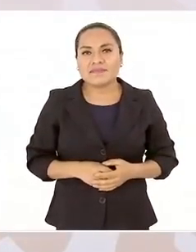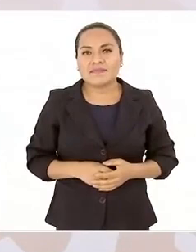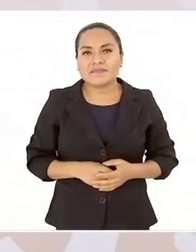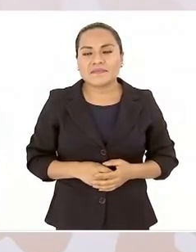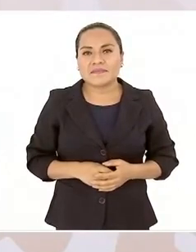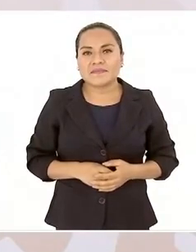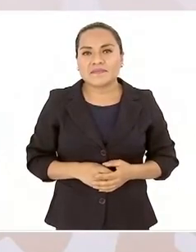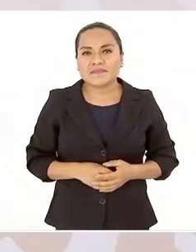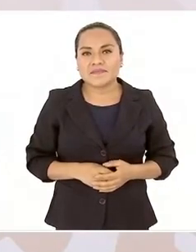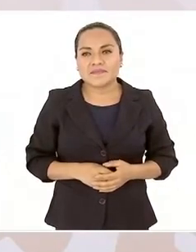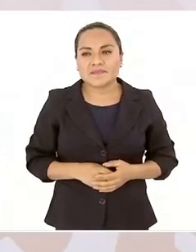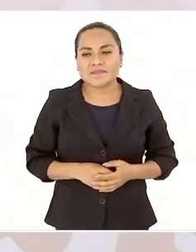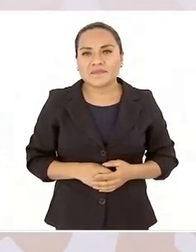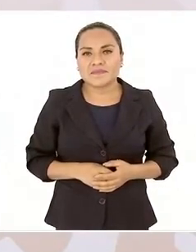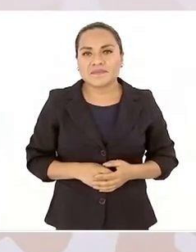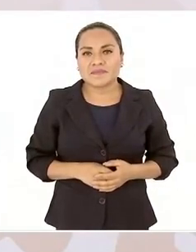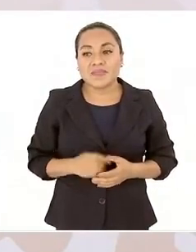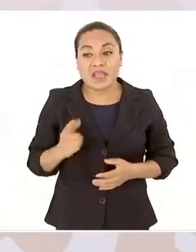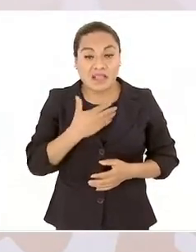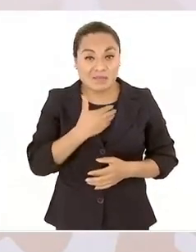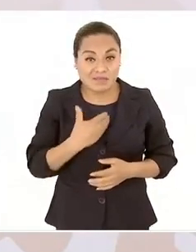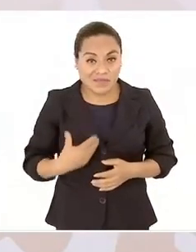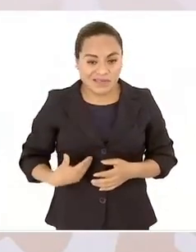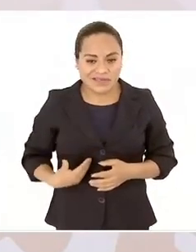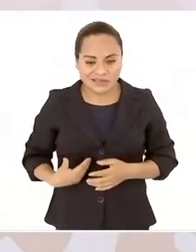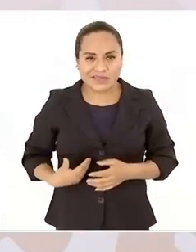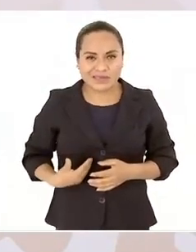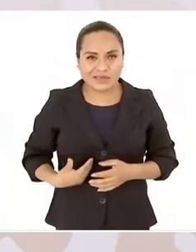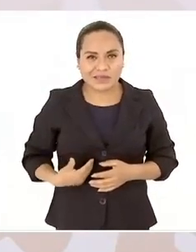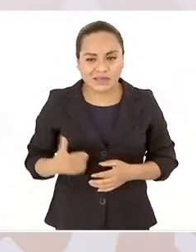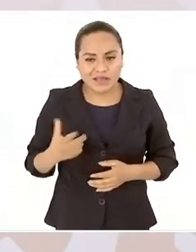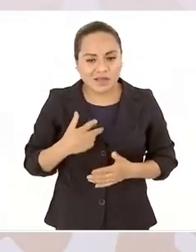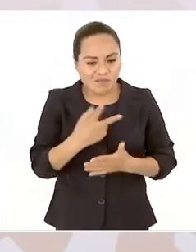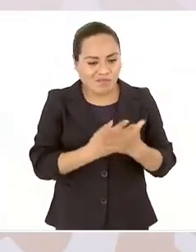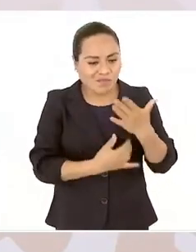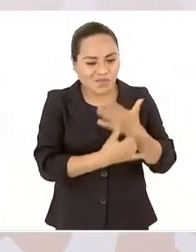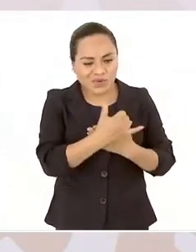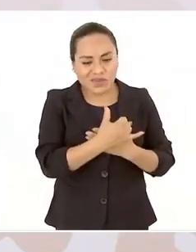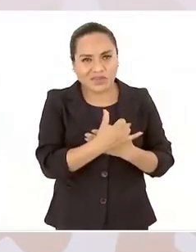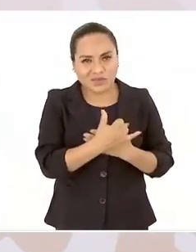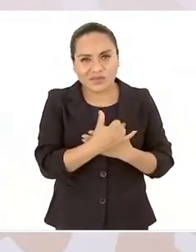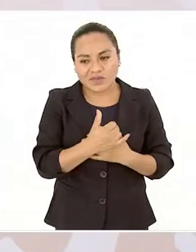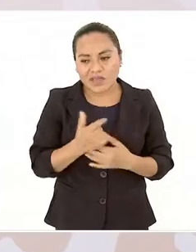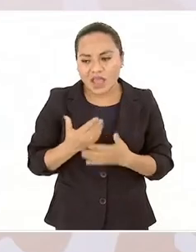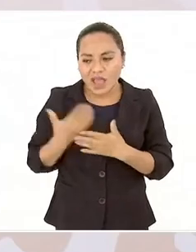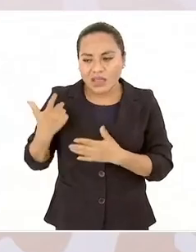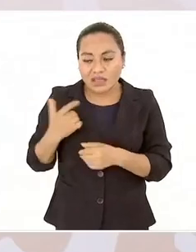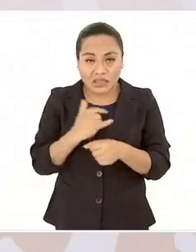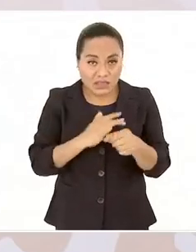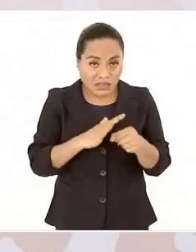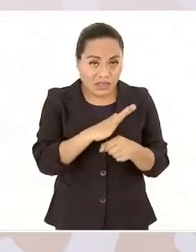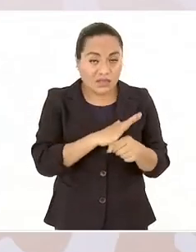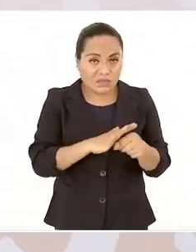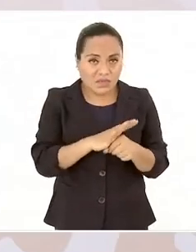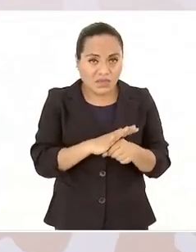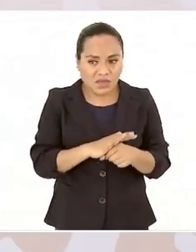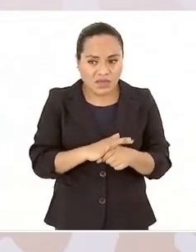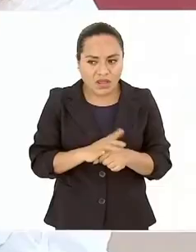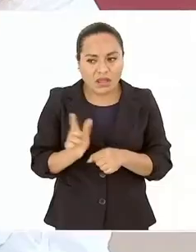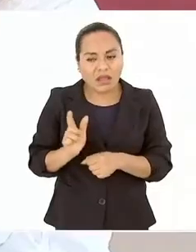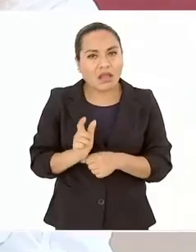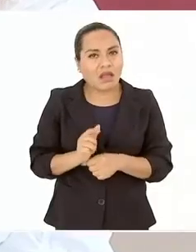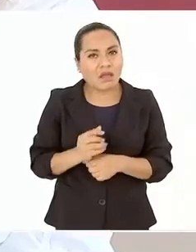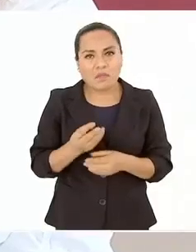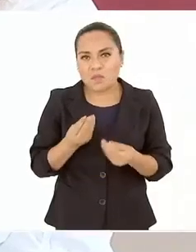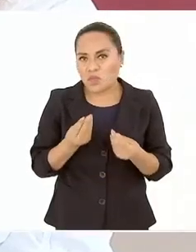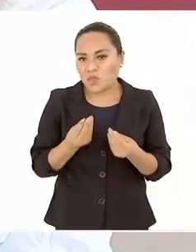ese presidente al que reconocí por lo del proyecto del Istmo, entregó también mucho